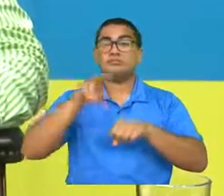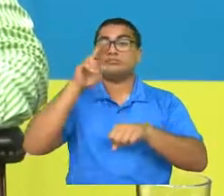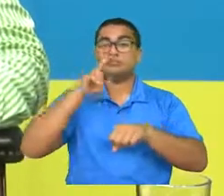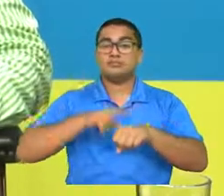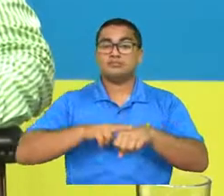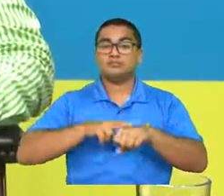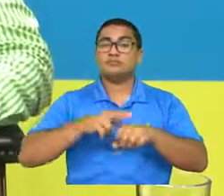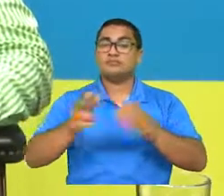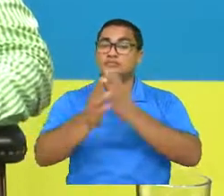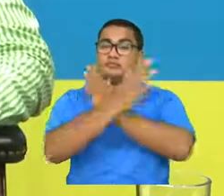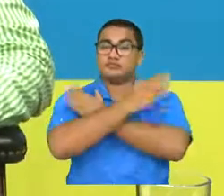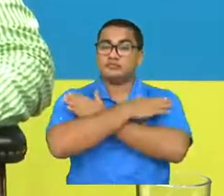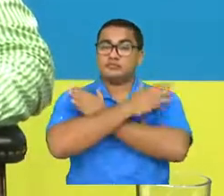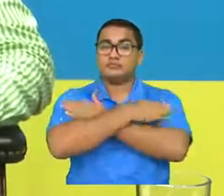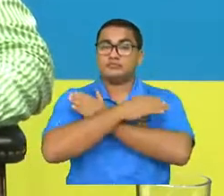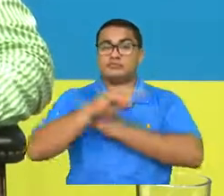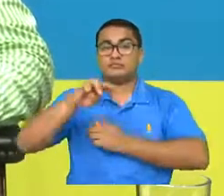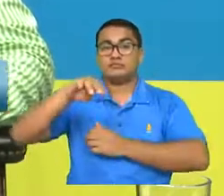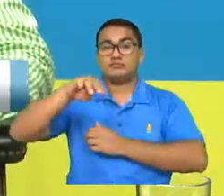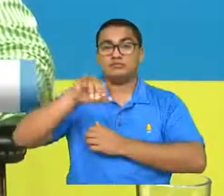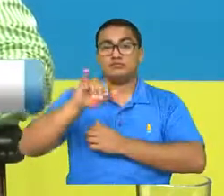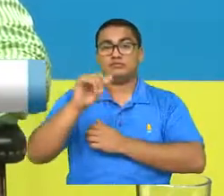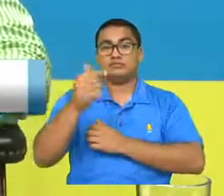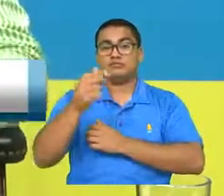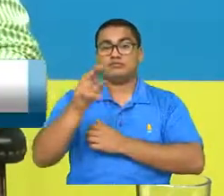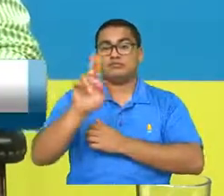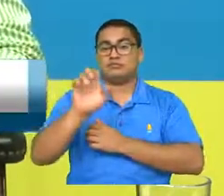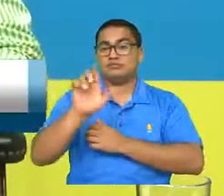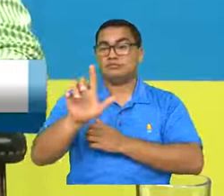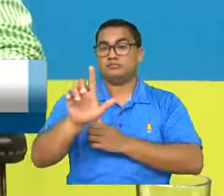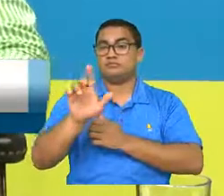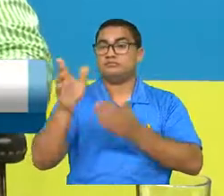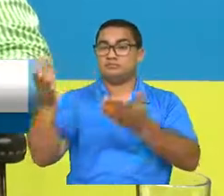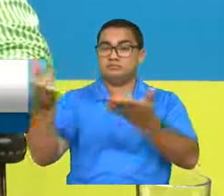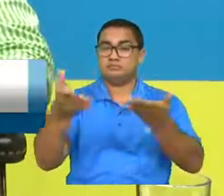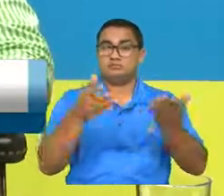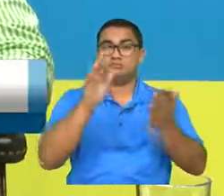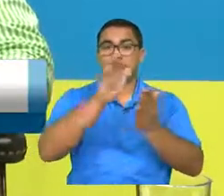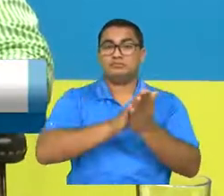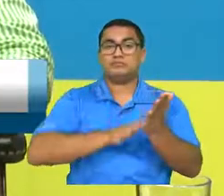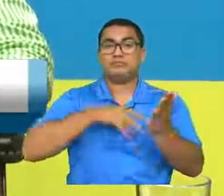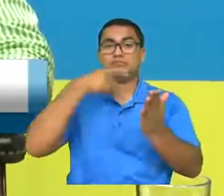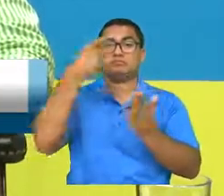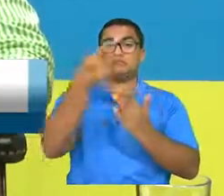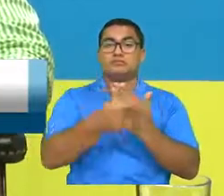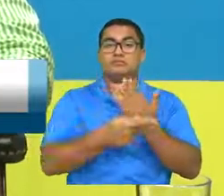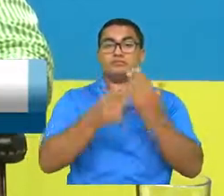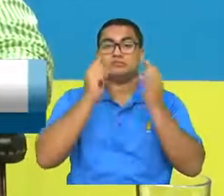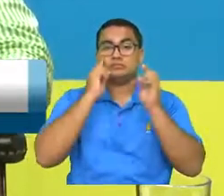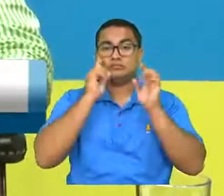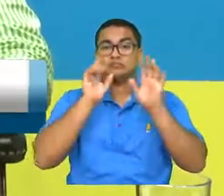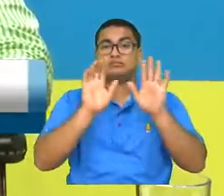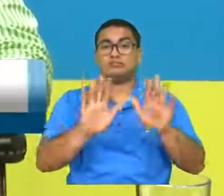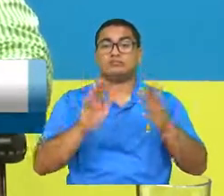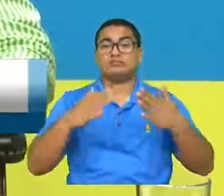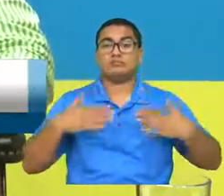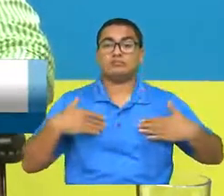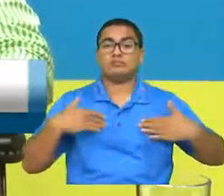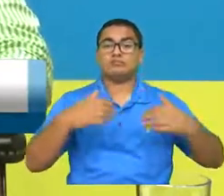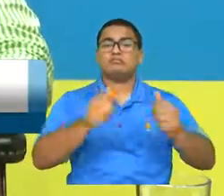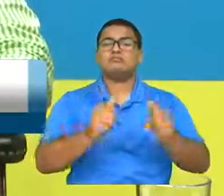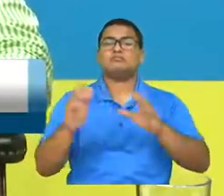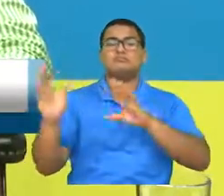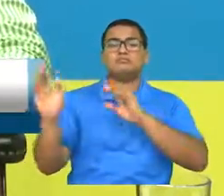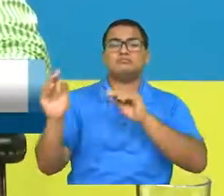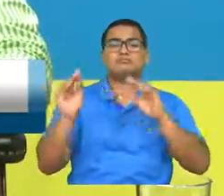Nacional. Les saluda Miguel Carranza Mena y les doy la bienvenida a un programa más de Prevenir es Salud, un programa donde conversamos sobre